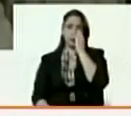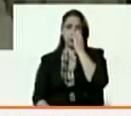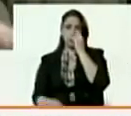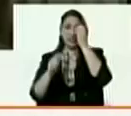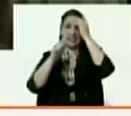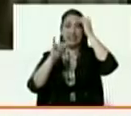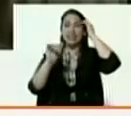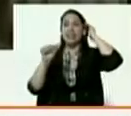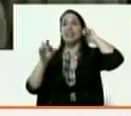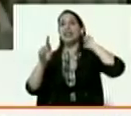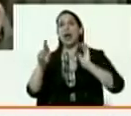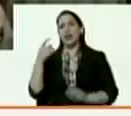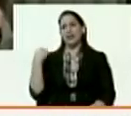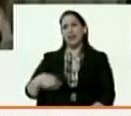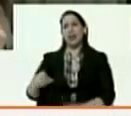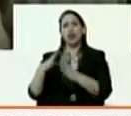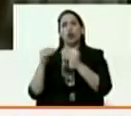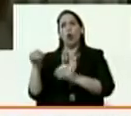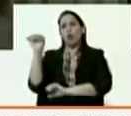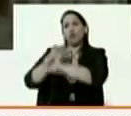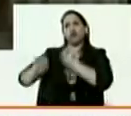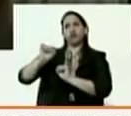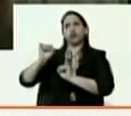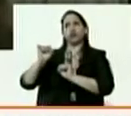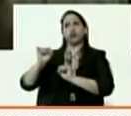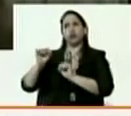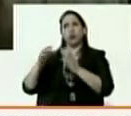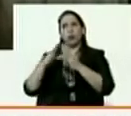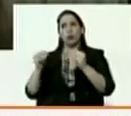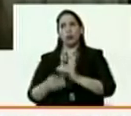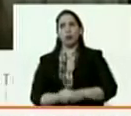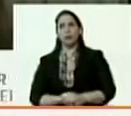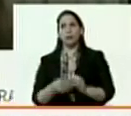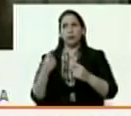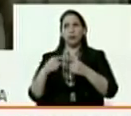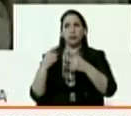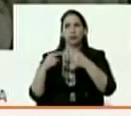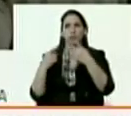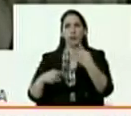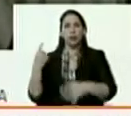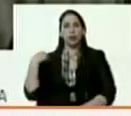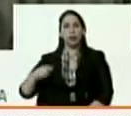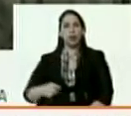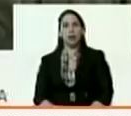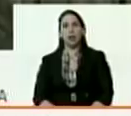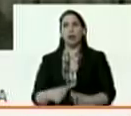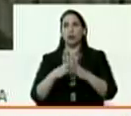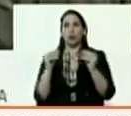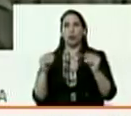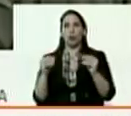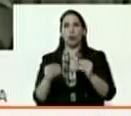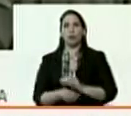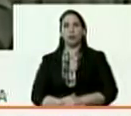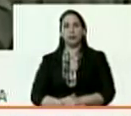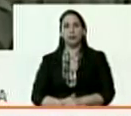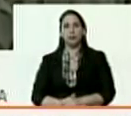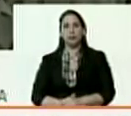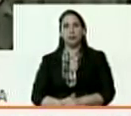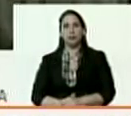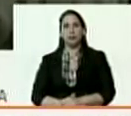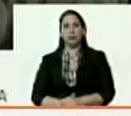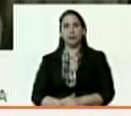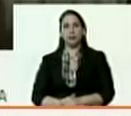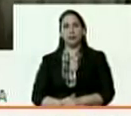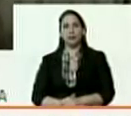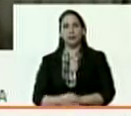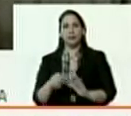TIAR tiene todo nuestro rechazo por todas las connotaciones que tiene. Y todas las consecuencias que no